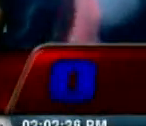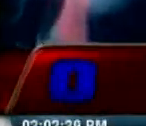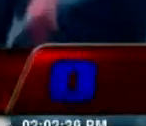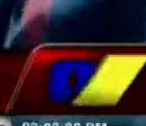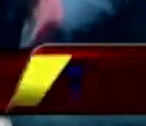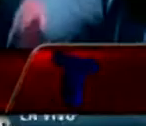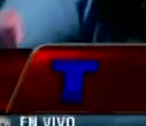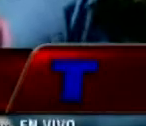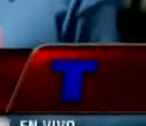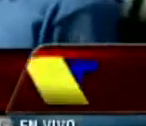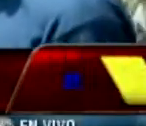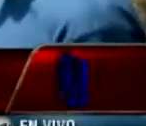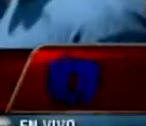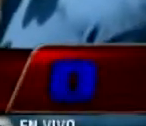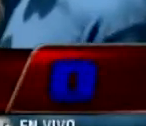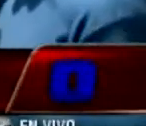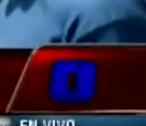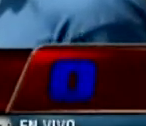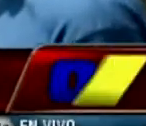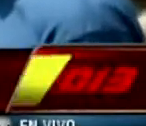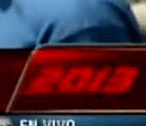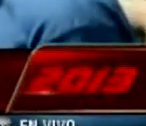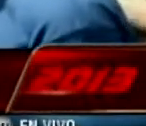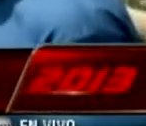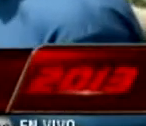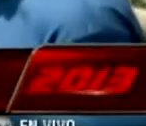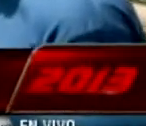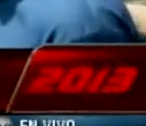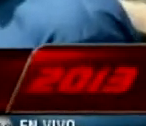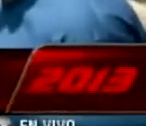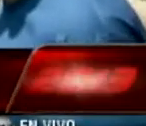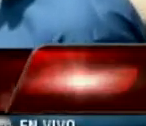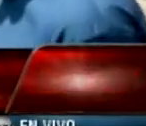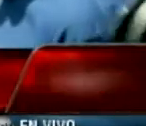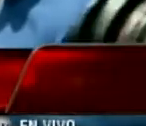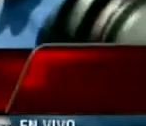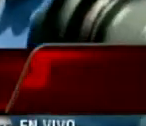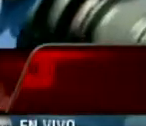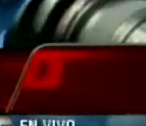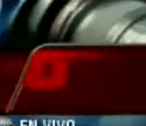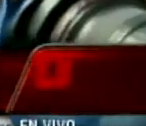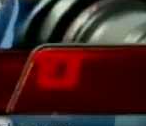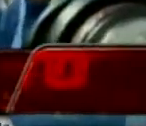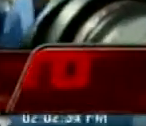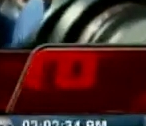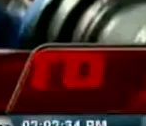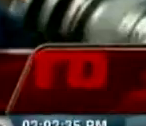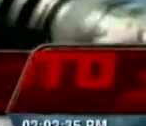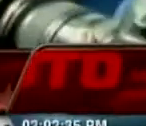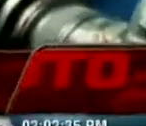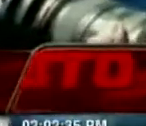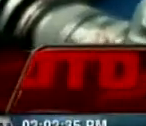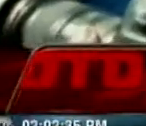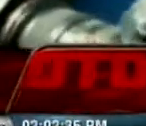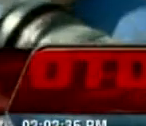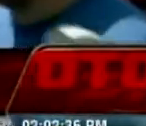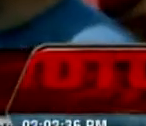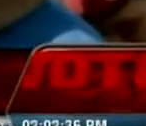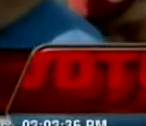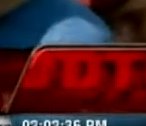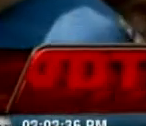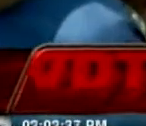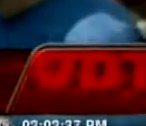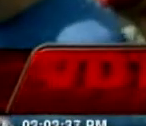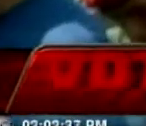venezolana. Hay mucha participación, se ha dicho el día de hoy, en este proceso electoral, un proceso número 18, enmarcado en la Constitución de la